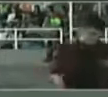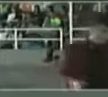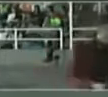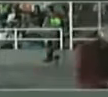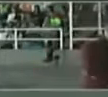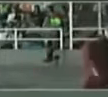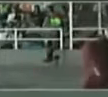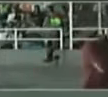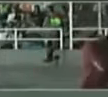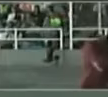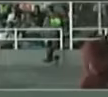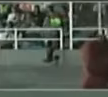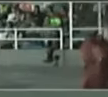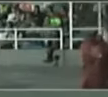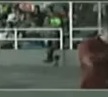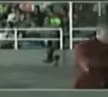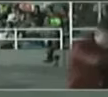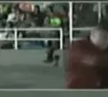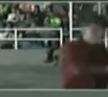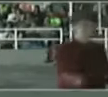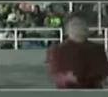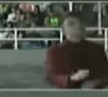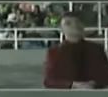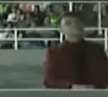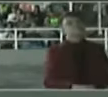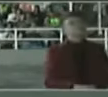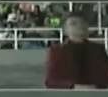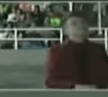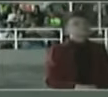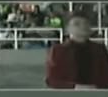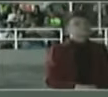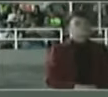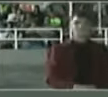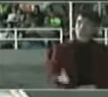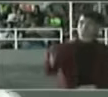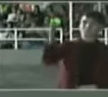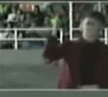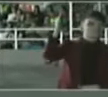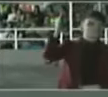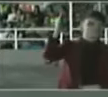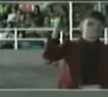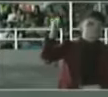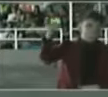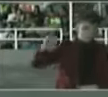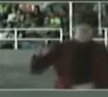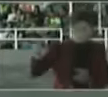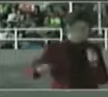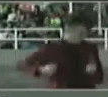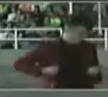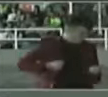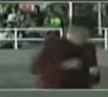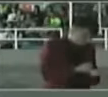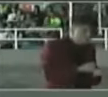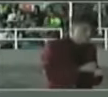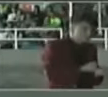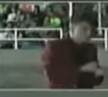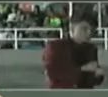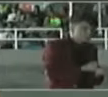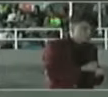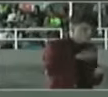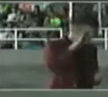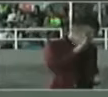id en pos de él. Es entonces cuando Dios respalda a su siervo y fuego